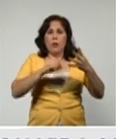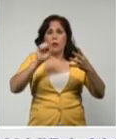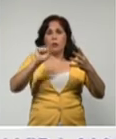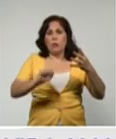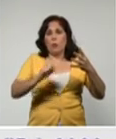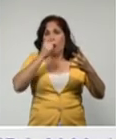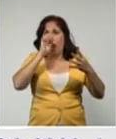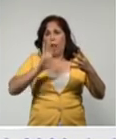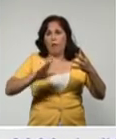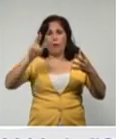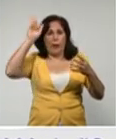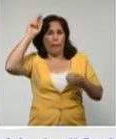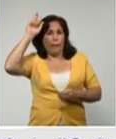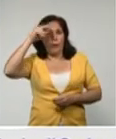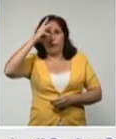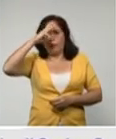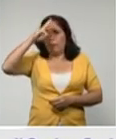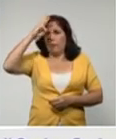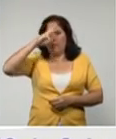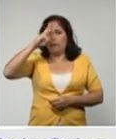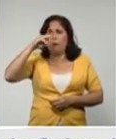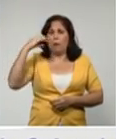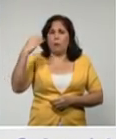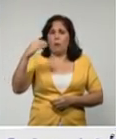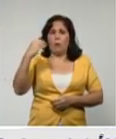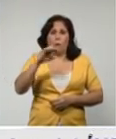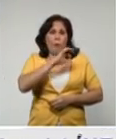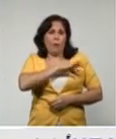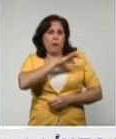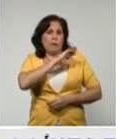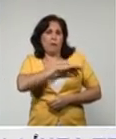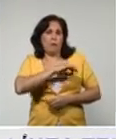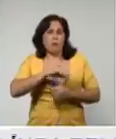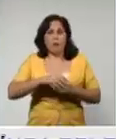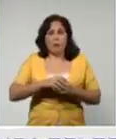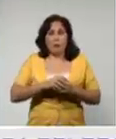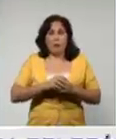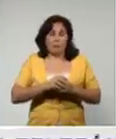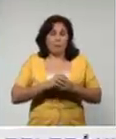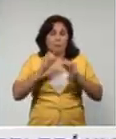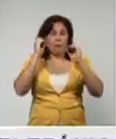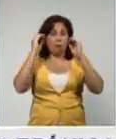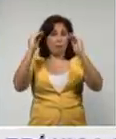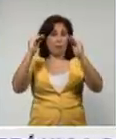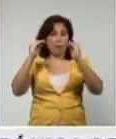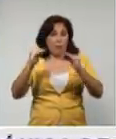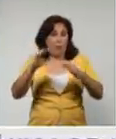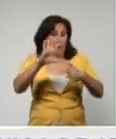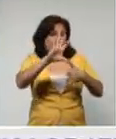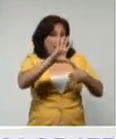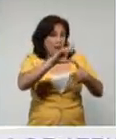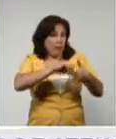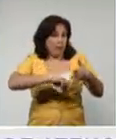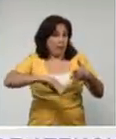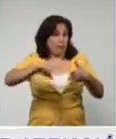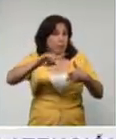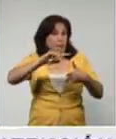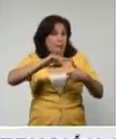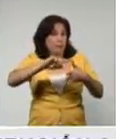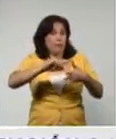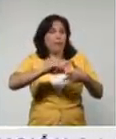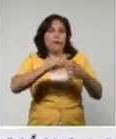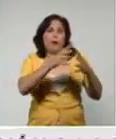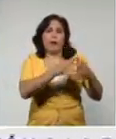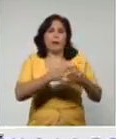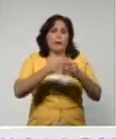Perú, México, Colombia, Chile. Fíjense cómo de la región de las Américas, Estados